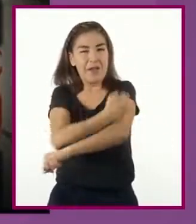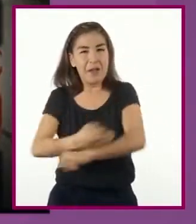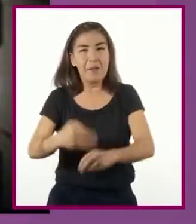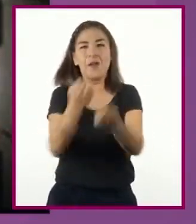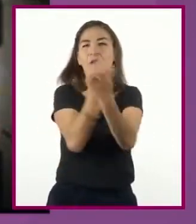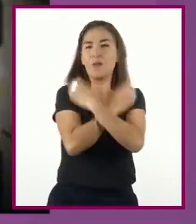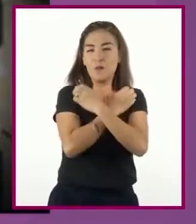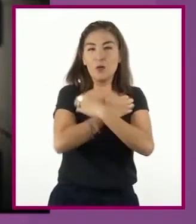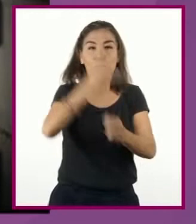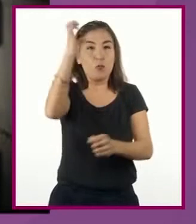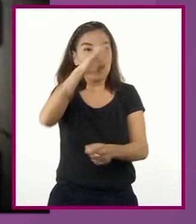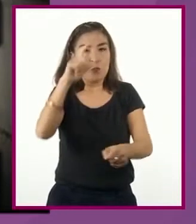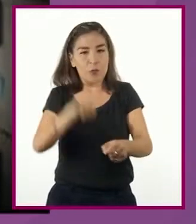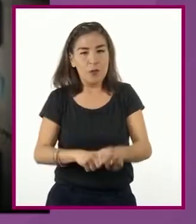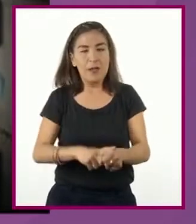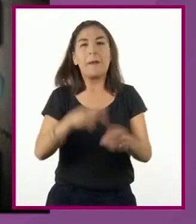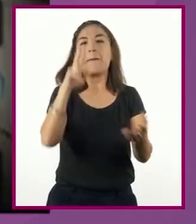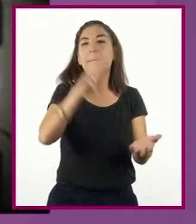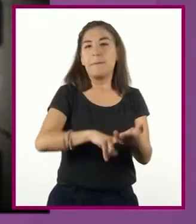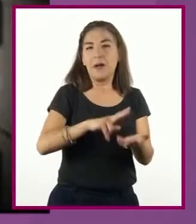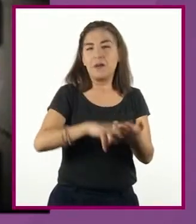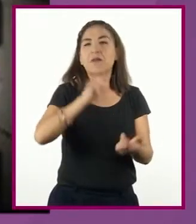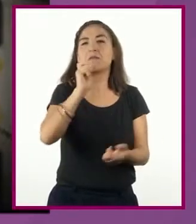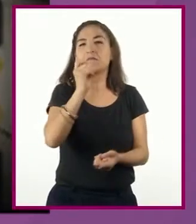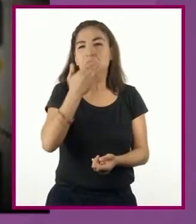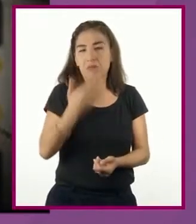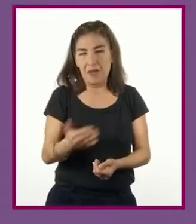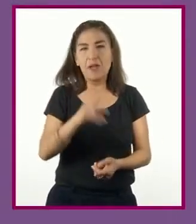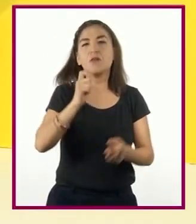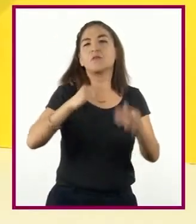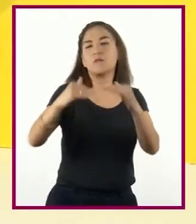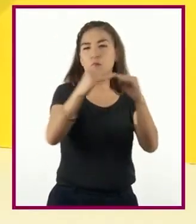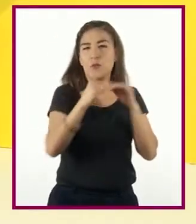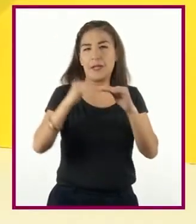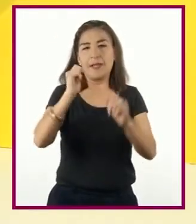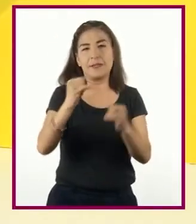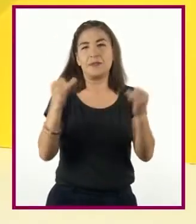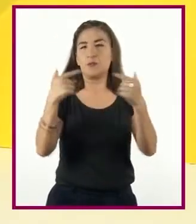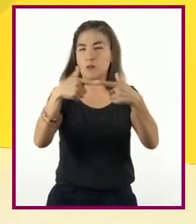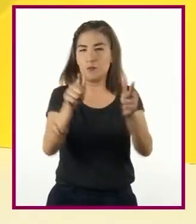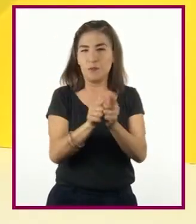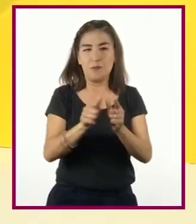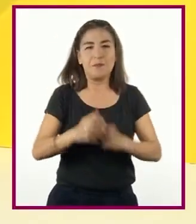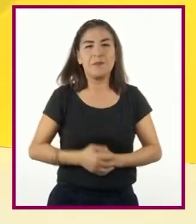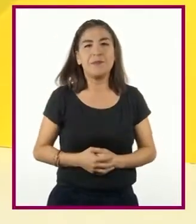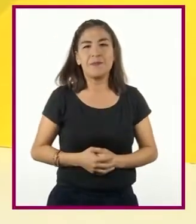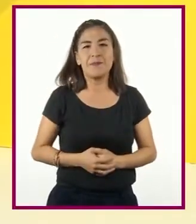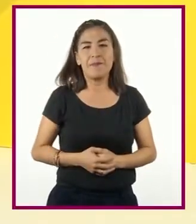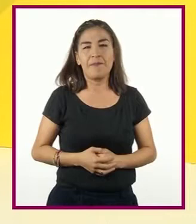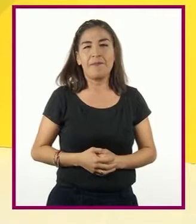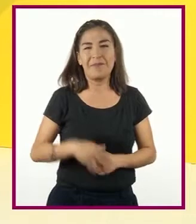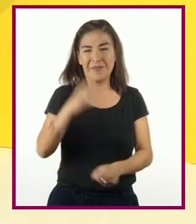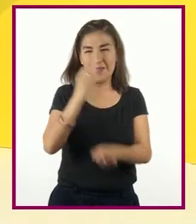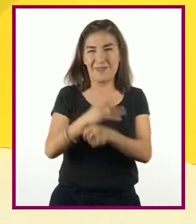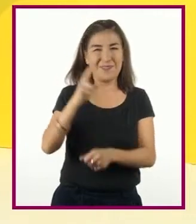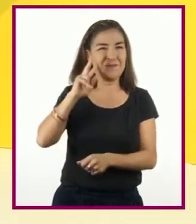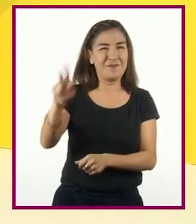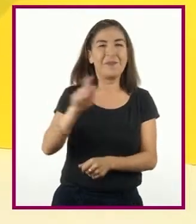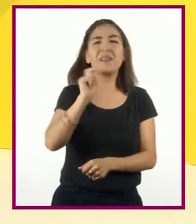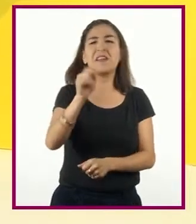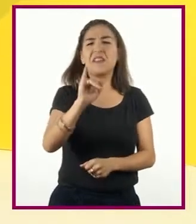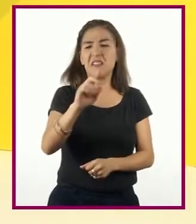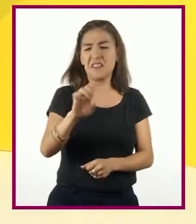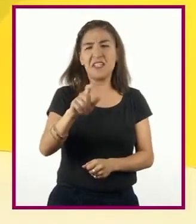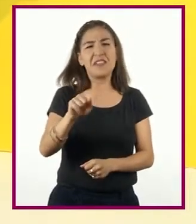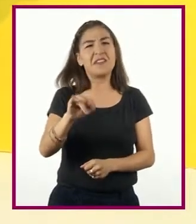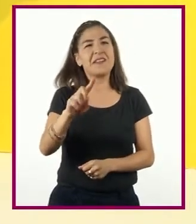educativos, culturales, el de los valores y los grupos de iguales. Como apreciaron, la identidad es